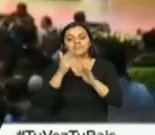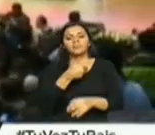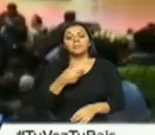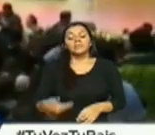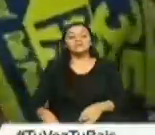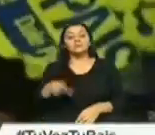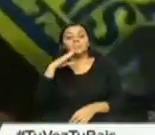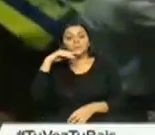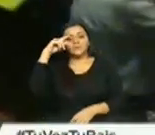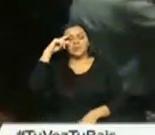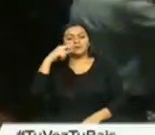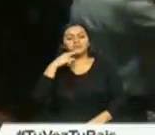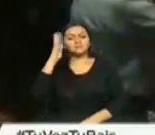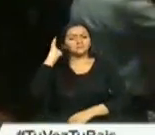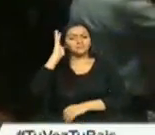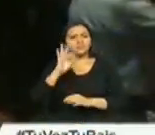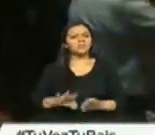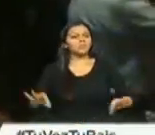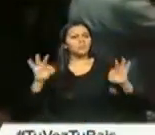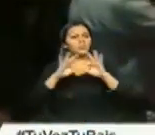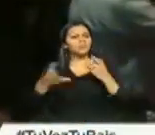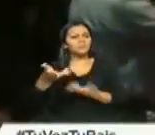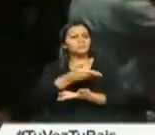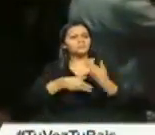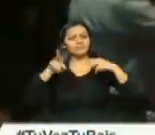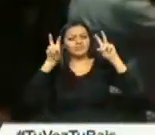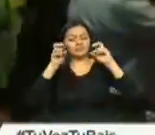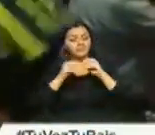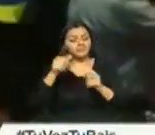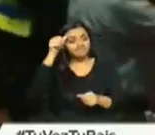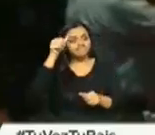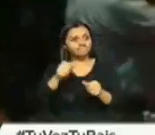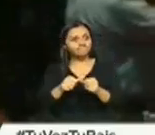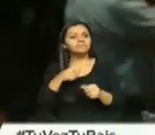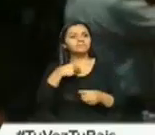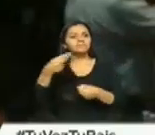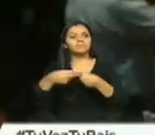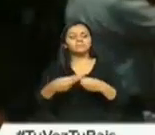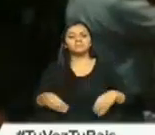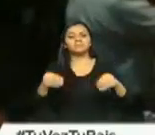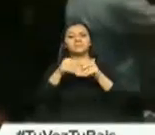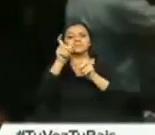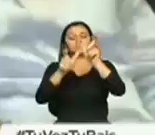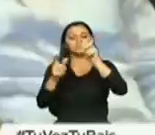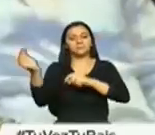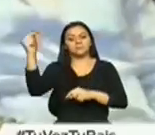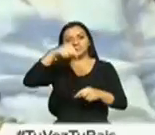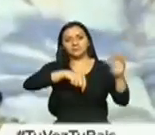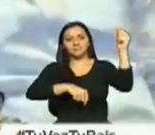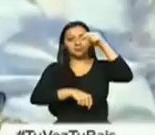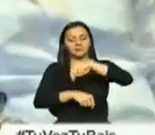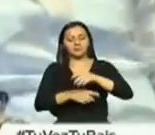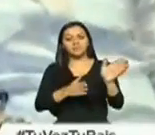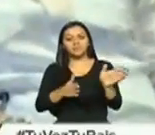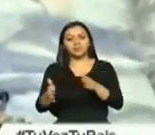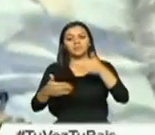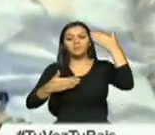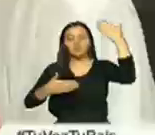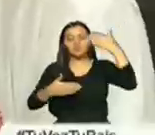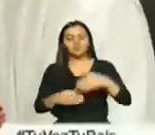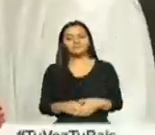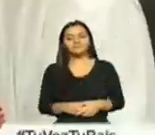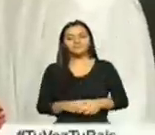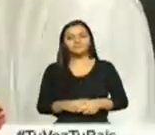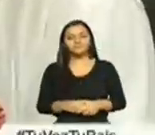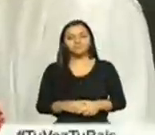Correa, señaló la importancia de manejar esta temática y recordó que participarán grandes personalidades de la política de países del